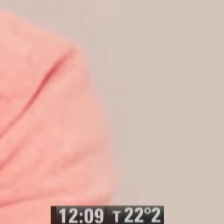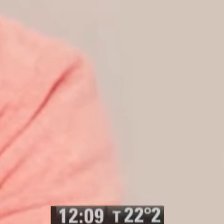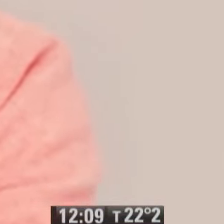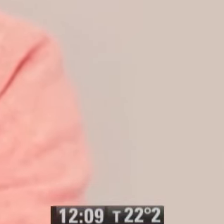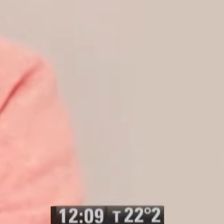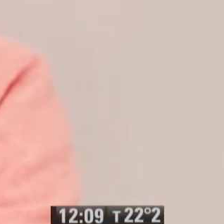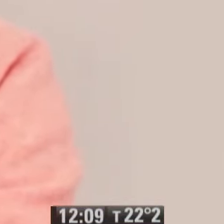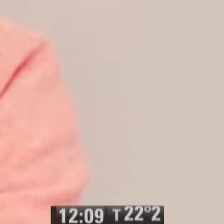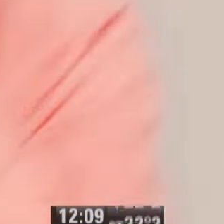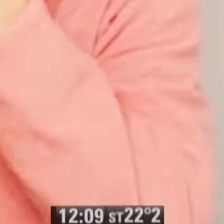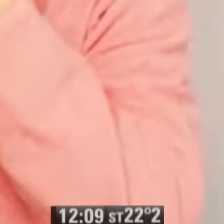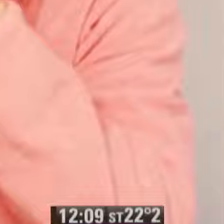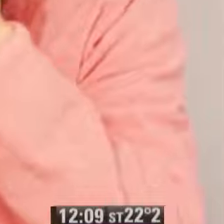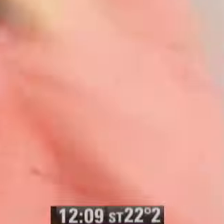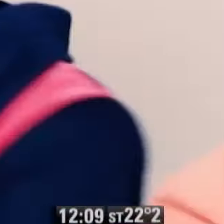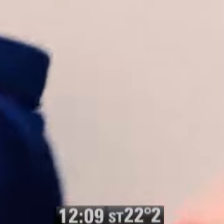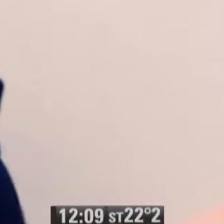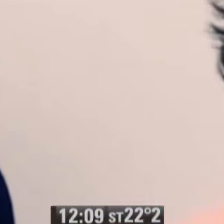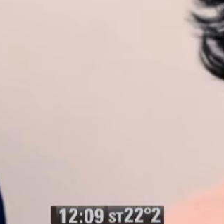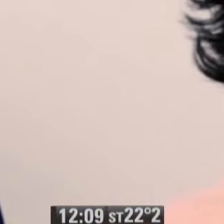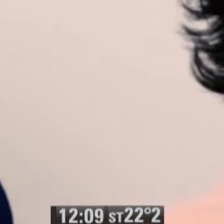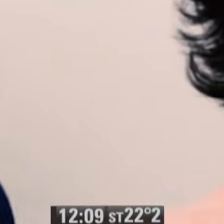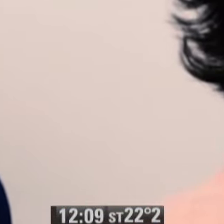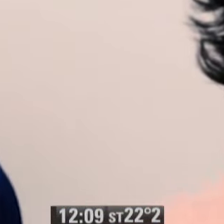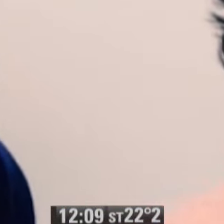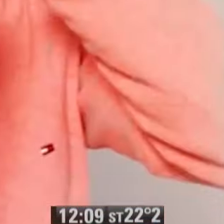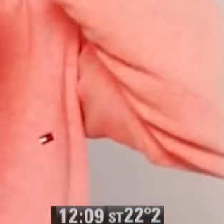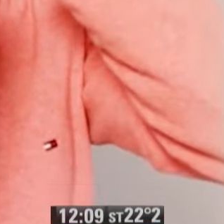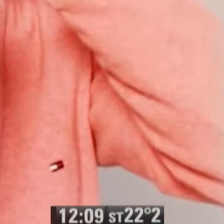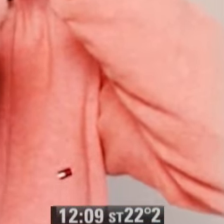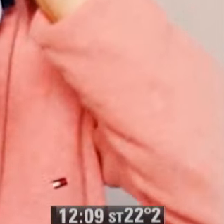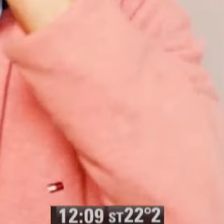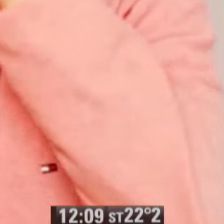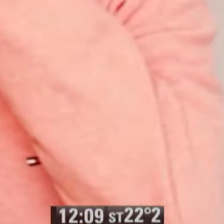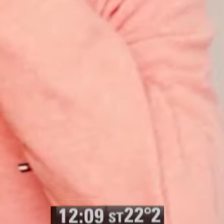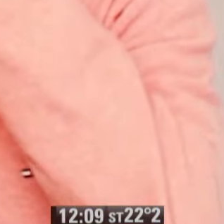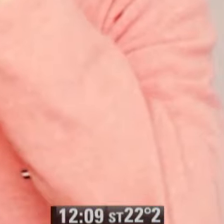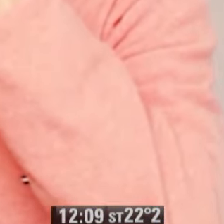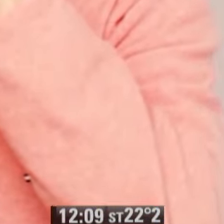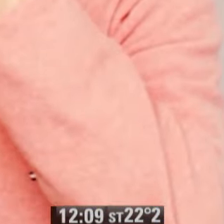Uma capirua, a sua, a sua. Uma capirua, a sua.